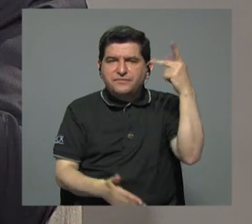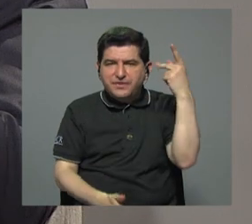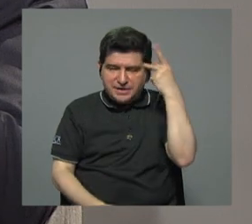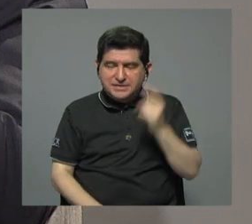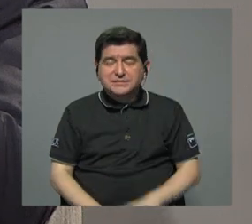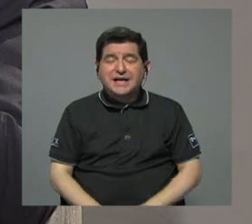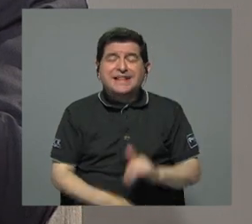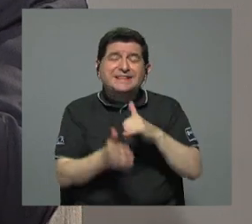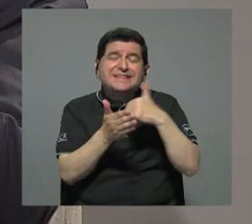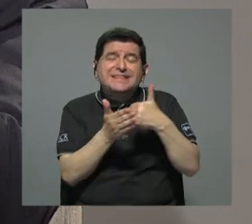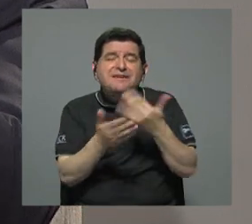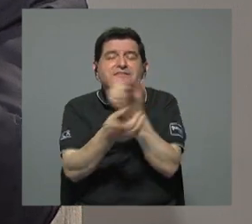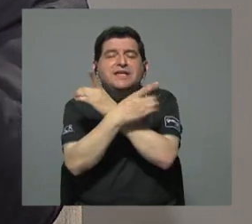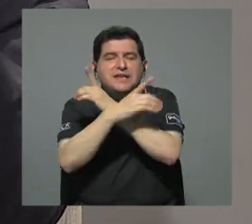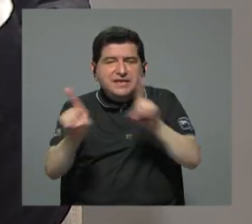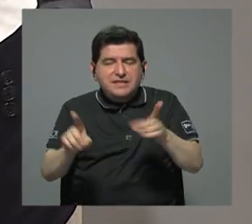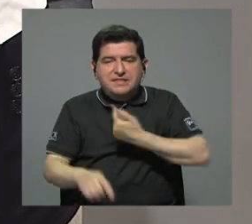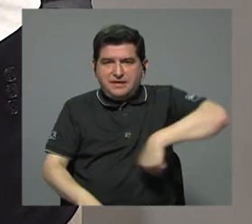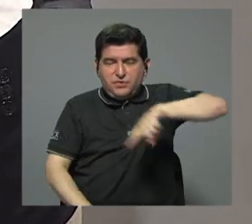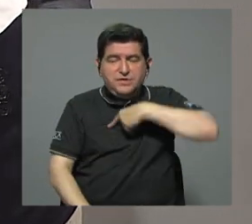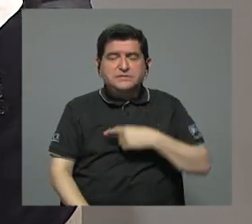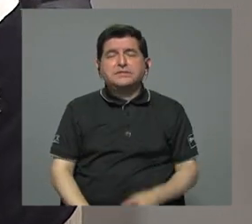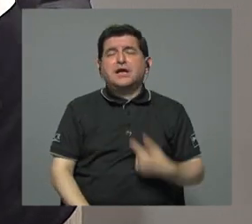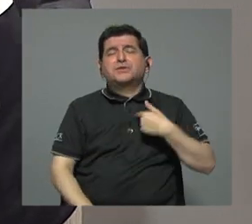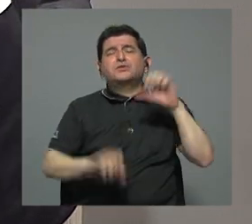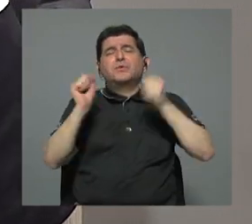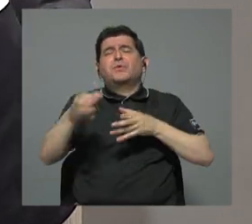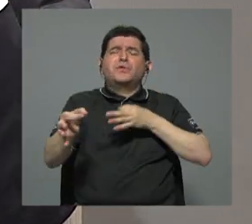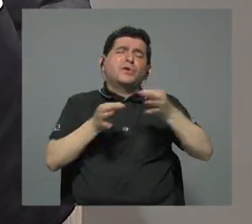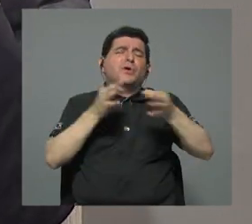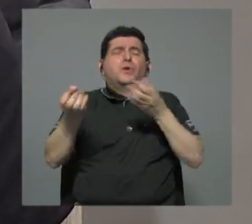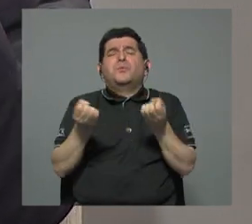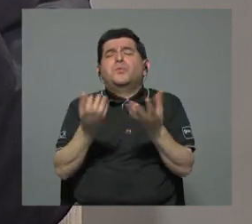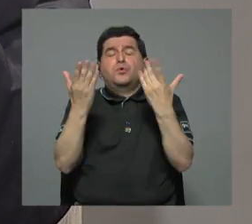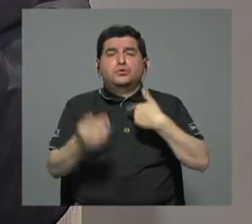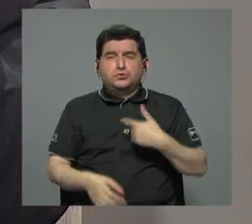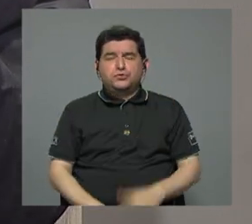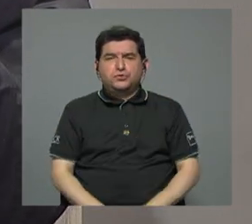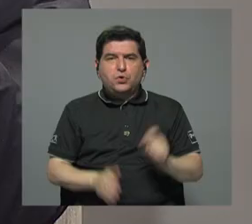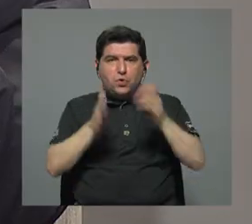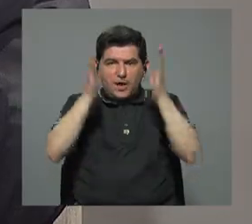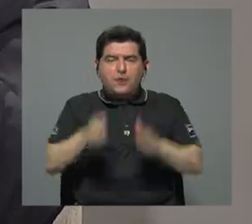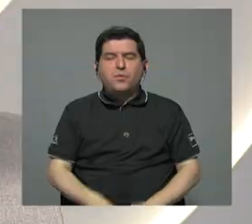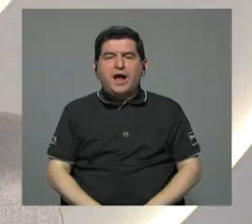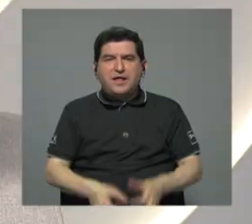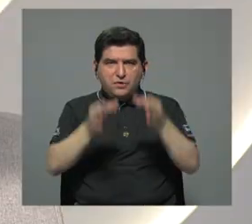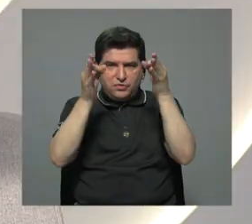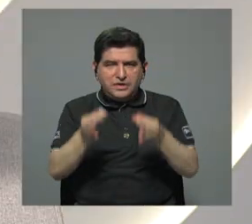de nuestra democracia por ello harto un programa explicando sobre el financiamiento electoral yo fui letrado